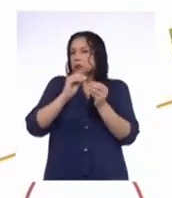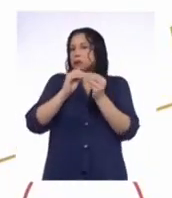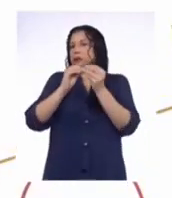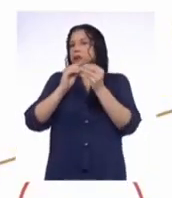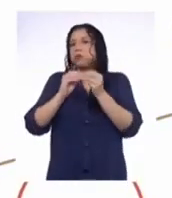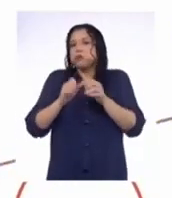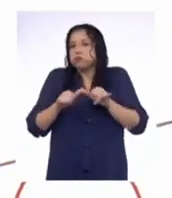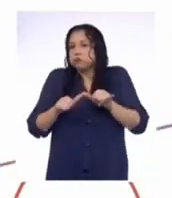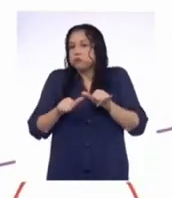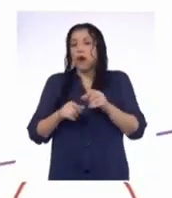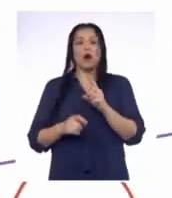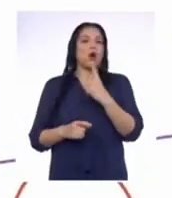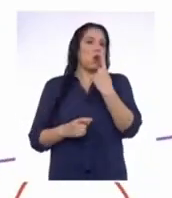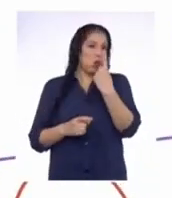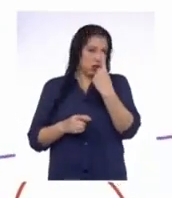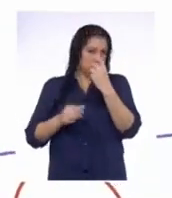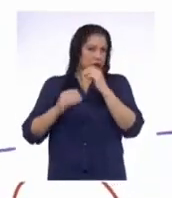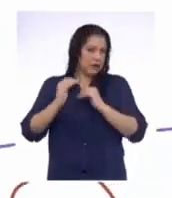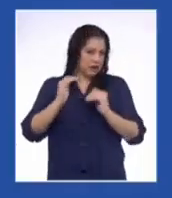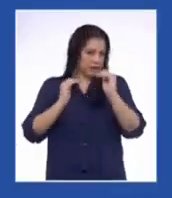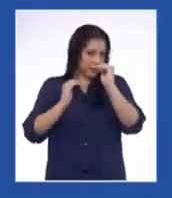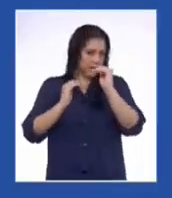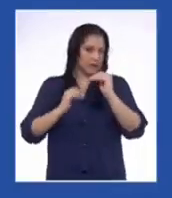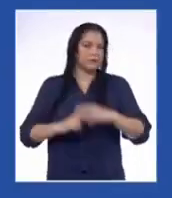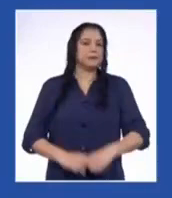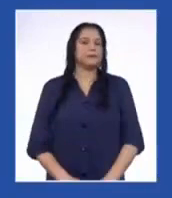1.